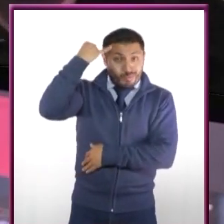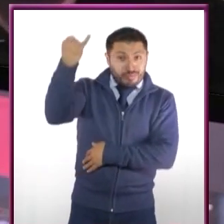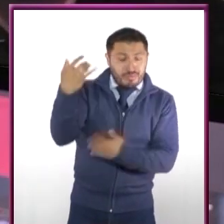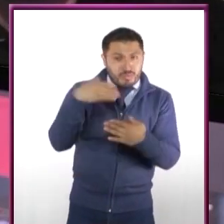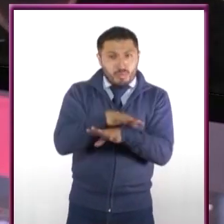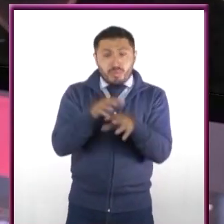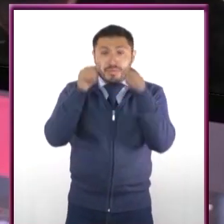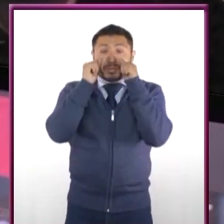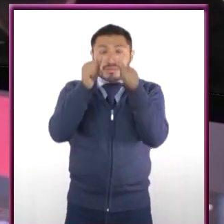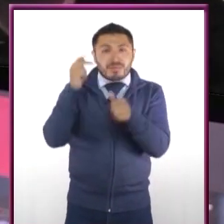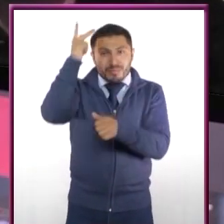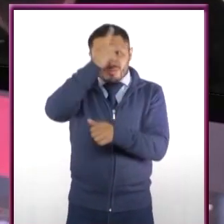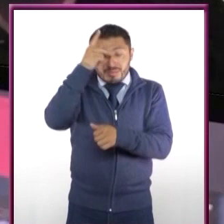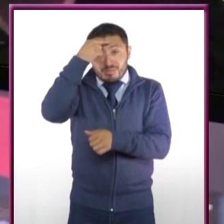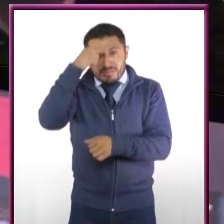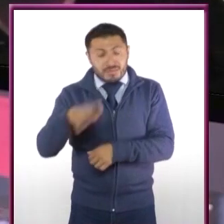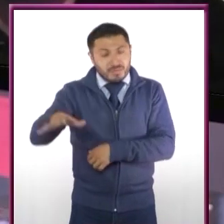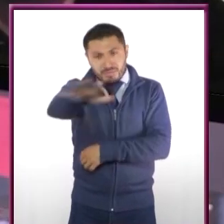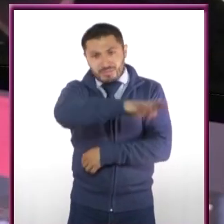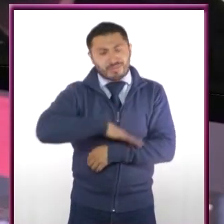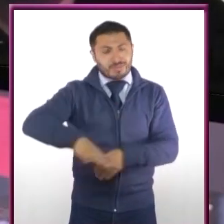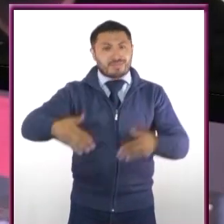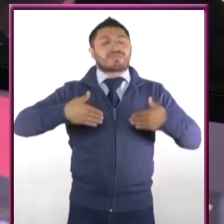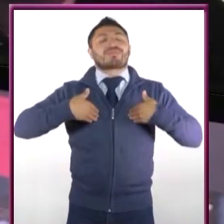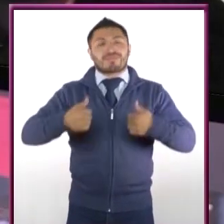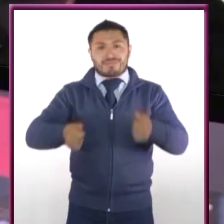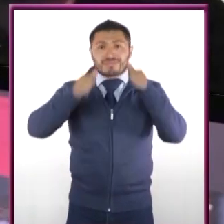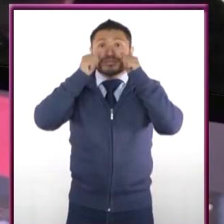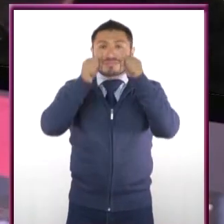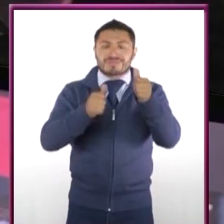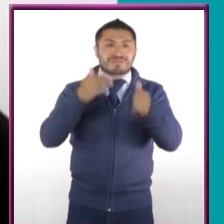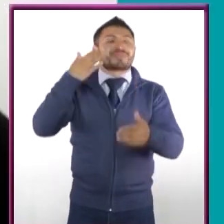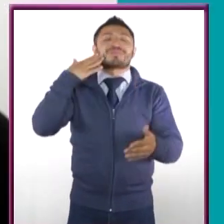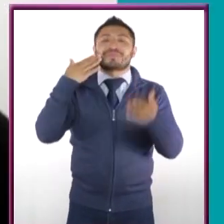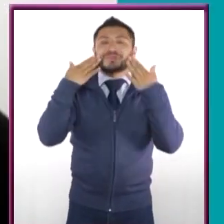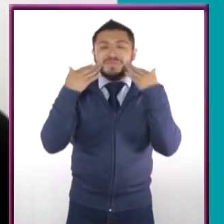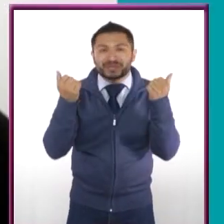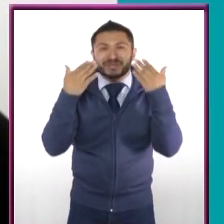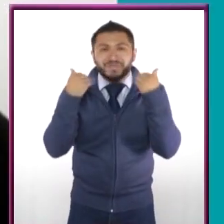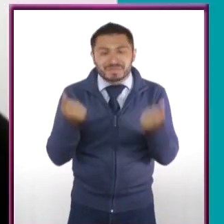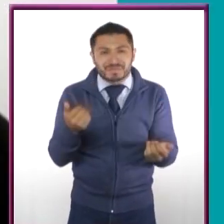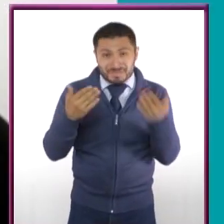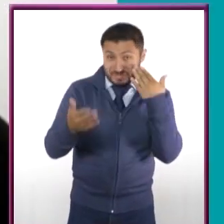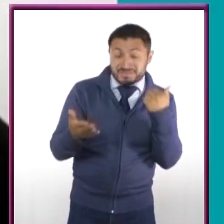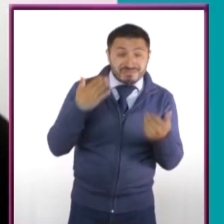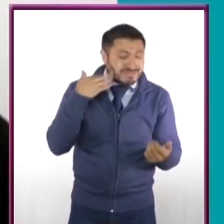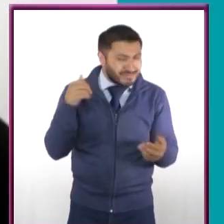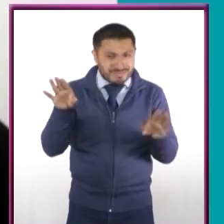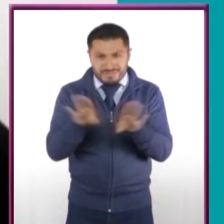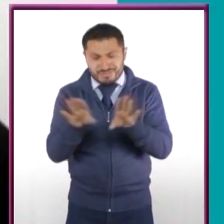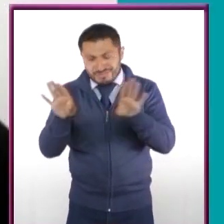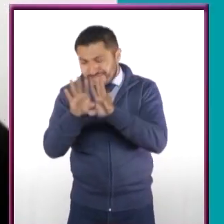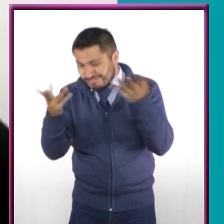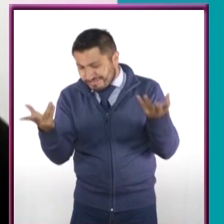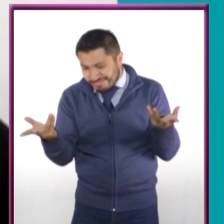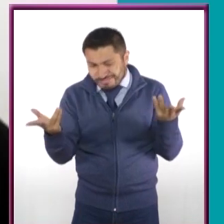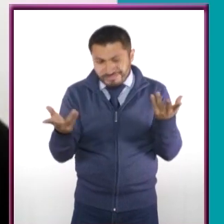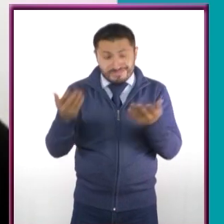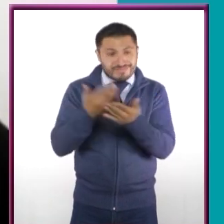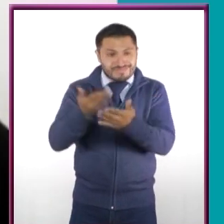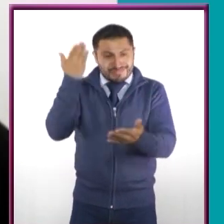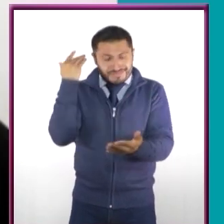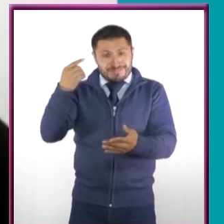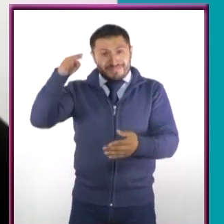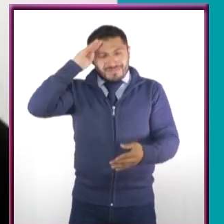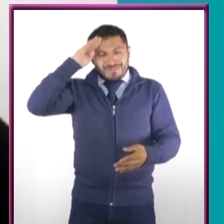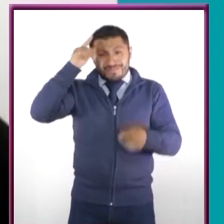respecto a la atención psicológica para que ellos conozcan que es una atención amable, que es una atención muy fuera de lo que